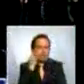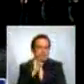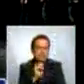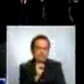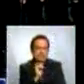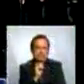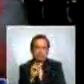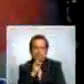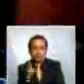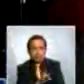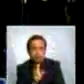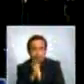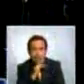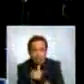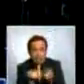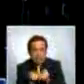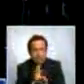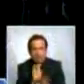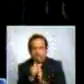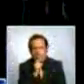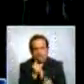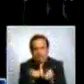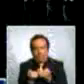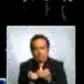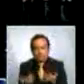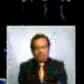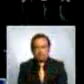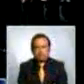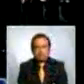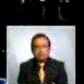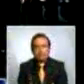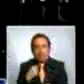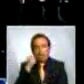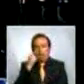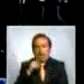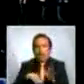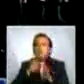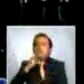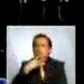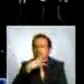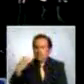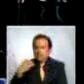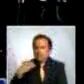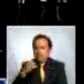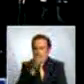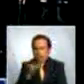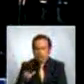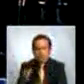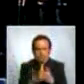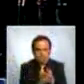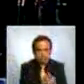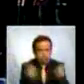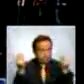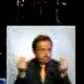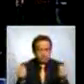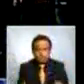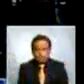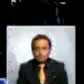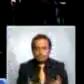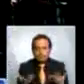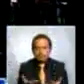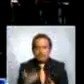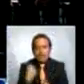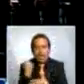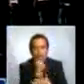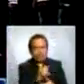efectivamente. Pero no tiene mayores detalles hasta este momento. No tengo mayores detalles. Entiendo que son más de 300 internas. Y la idea es